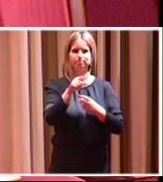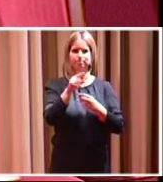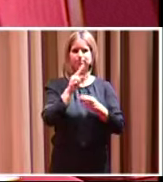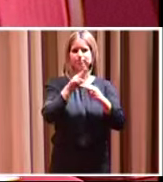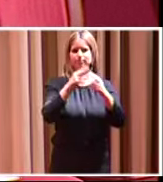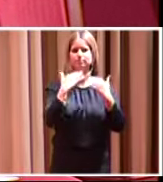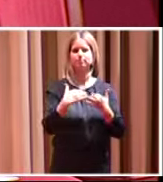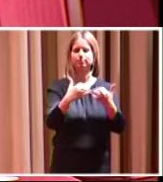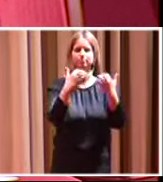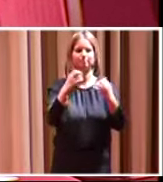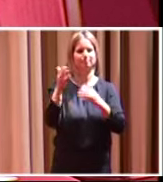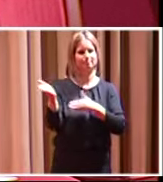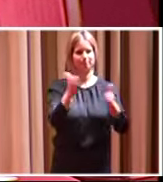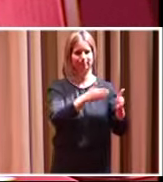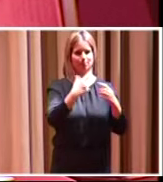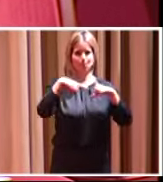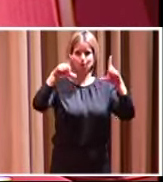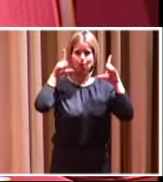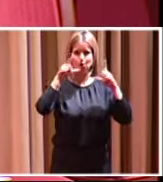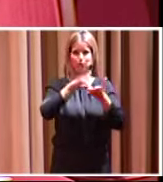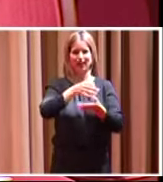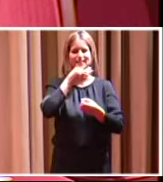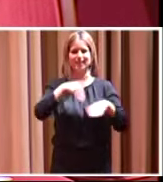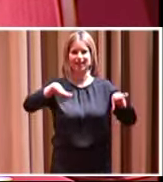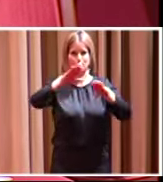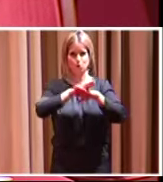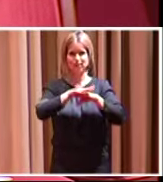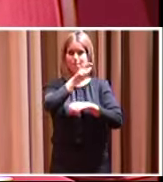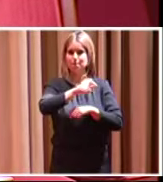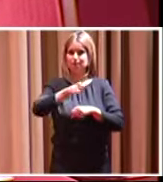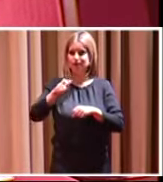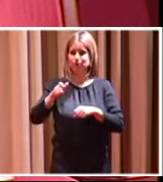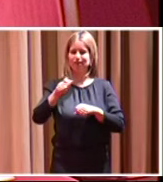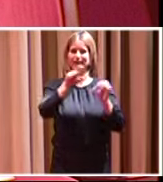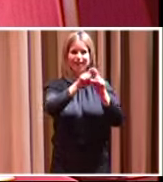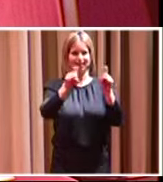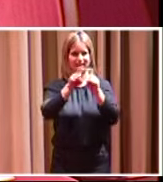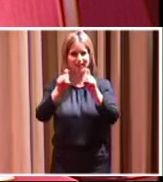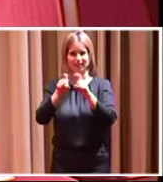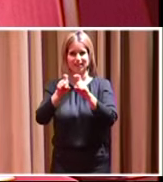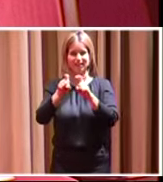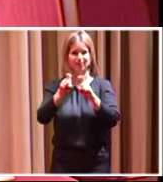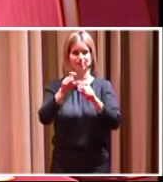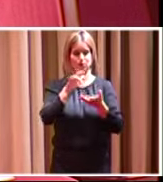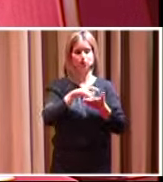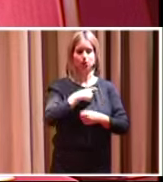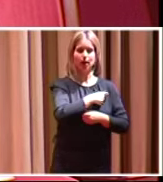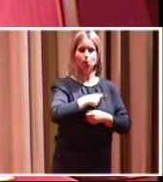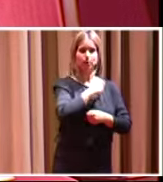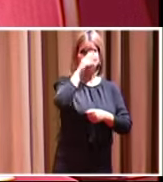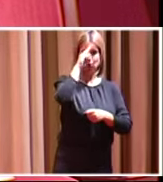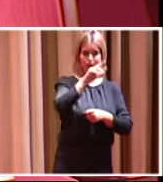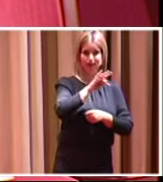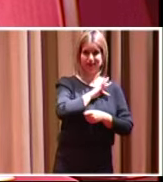escenario a los verdaderos protagonistas de esta tarde-noche, a las personas y entidades a las que la Comisión de Honores